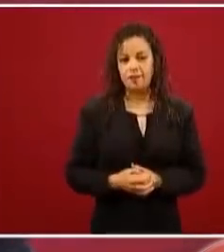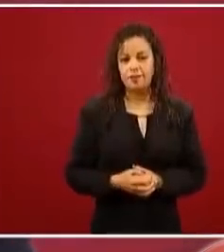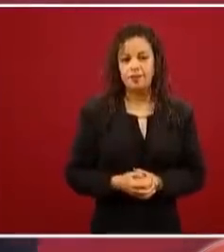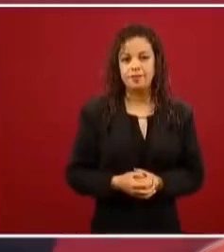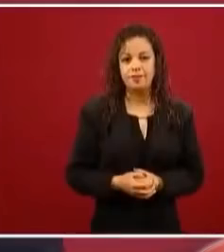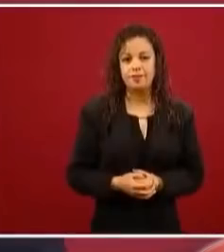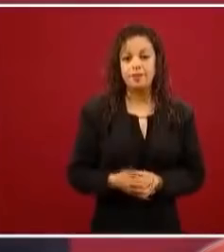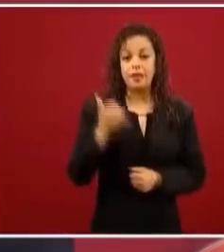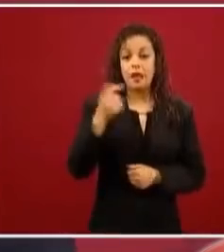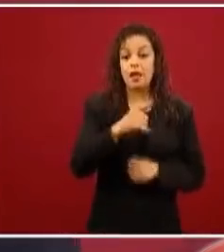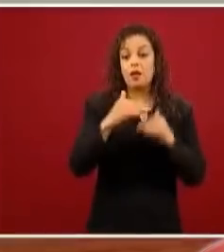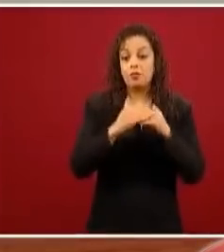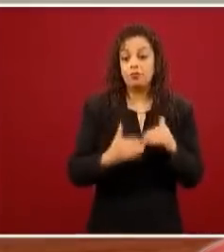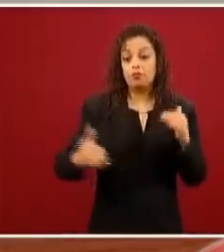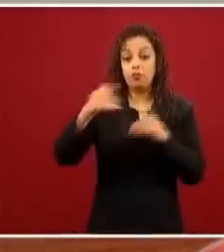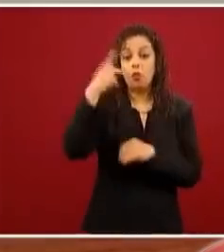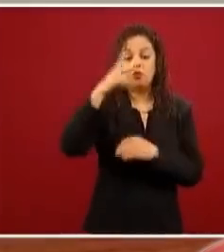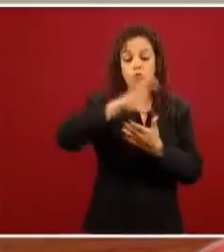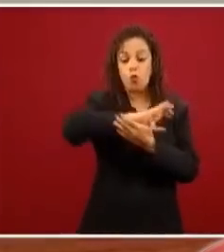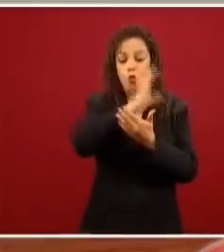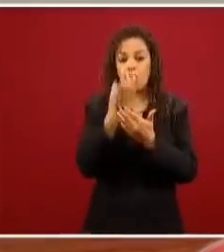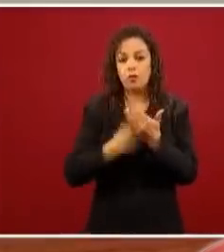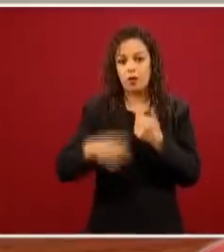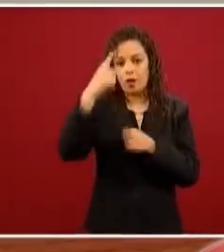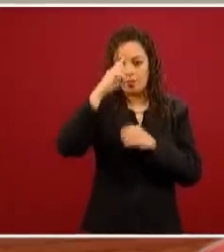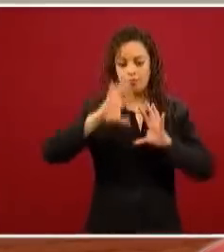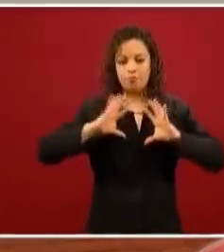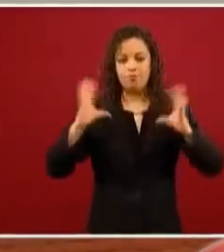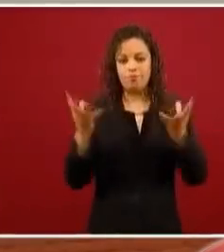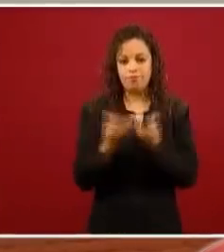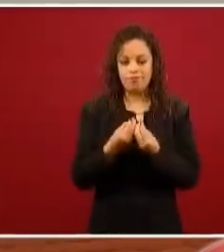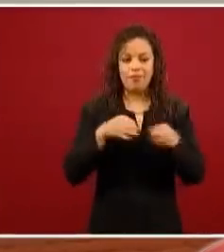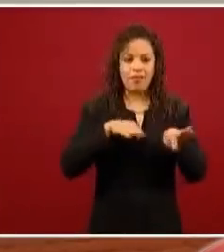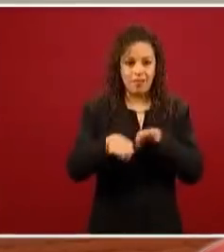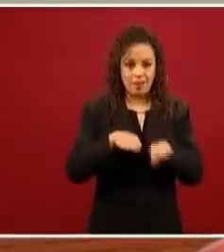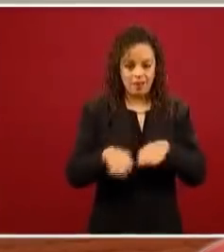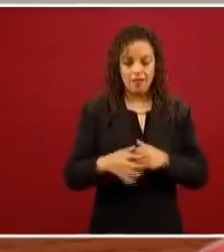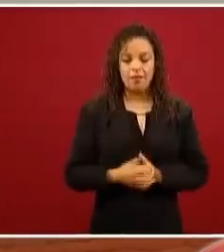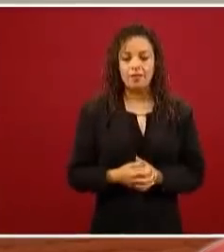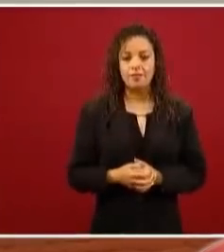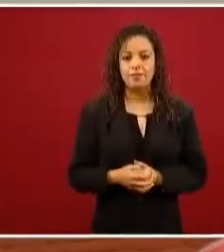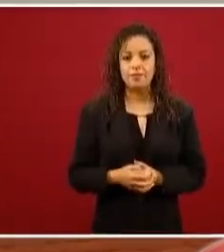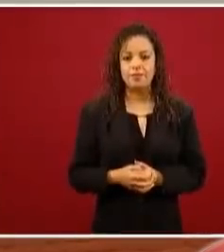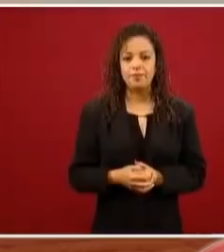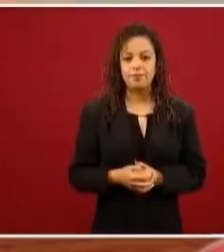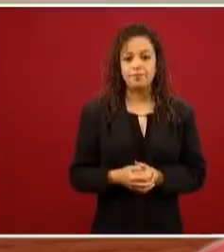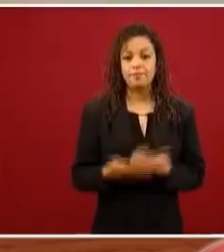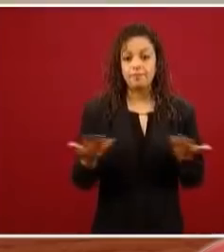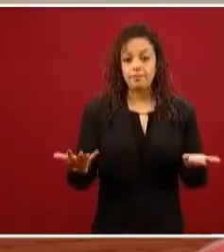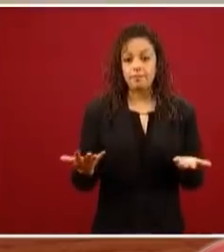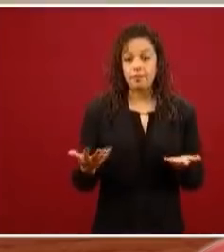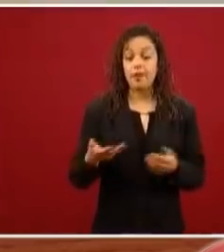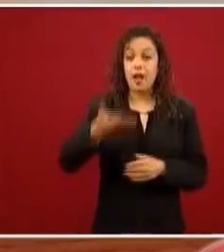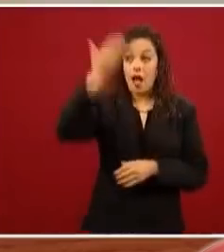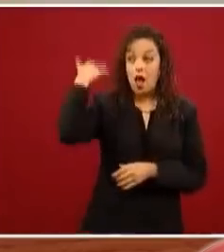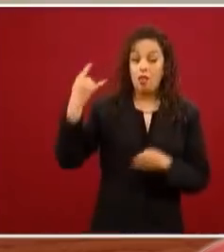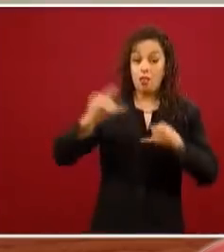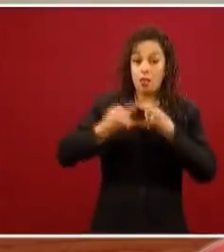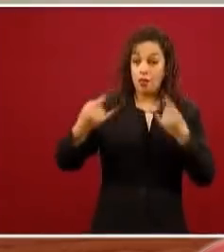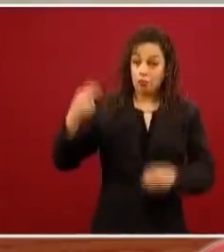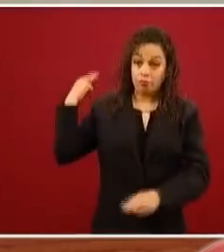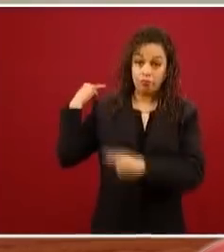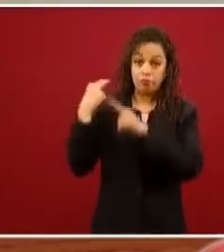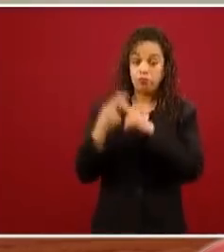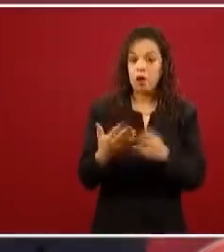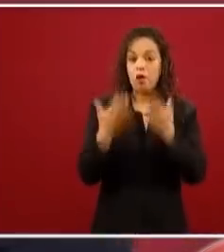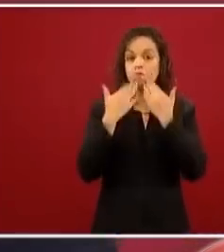incremento que se haga en el contrato colectivo de trabajo. Es decir, estamos solucionando un déficit histórico en la formación